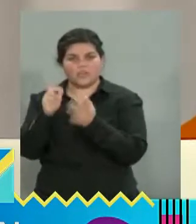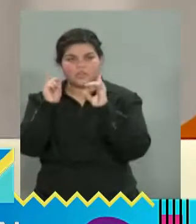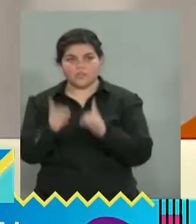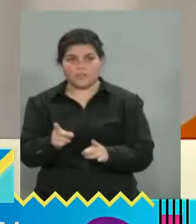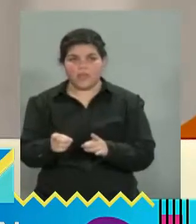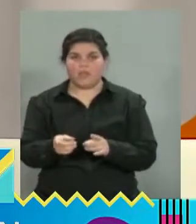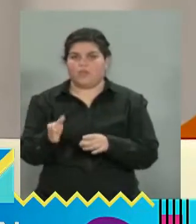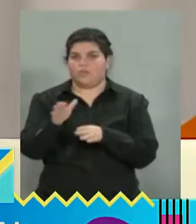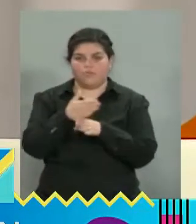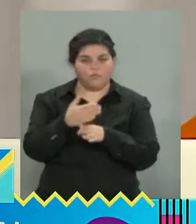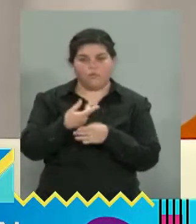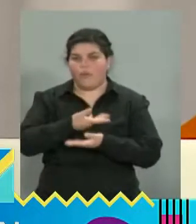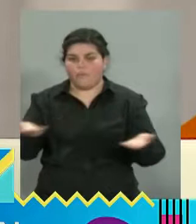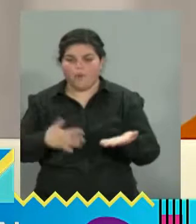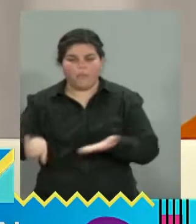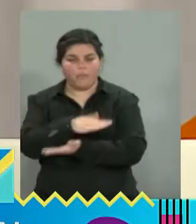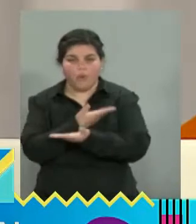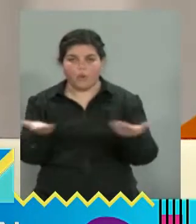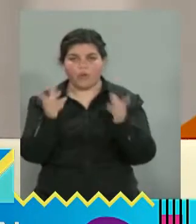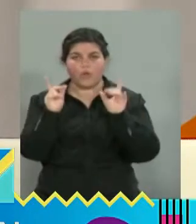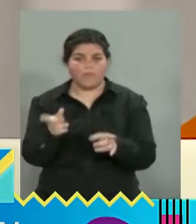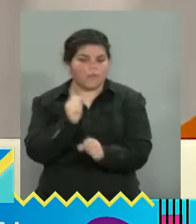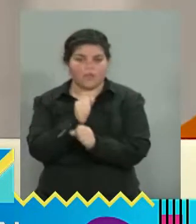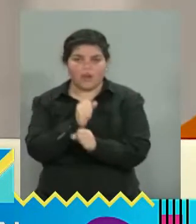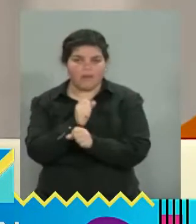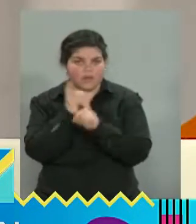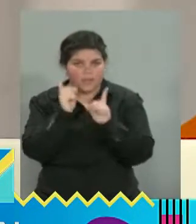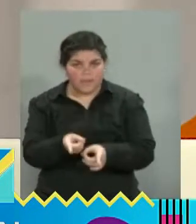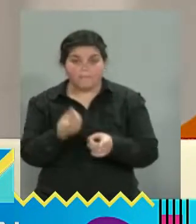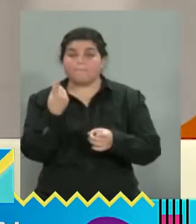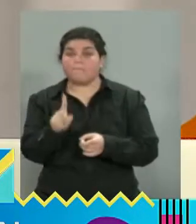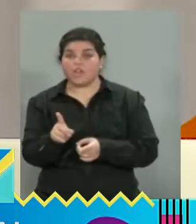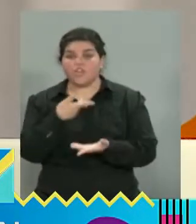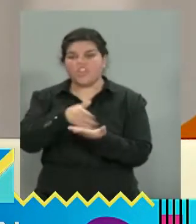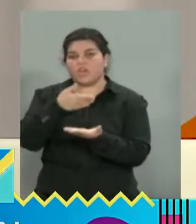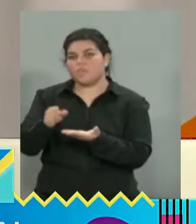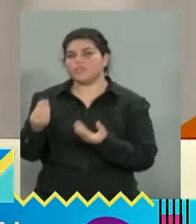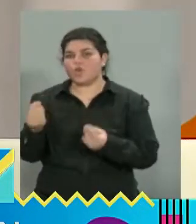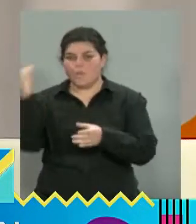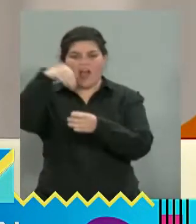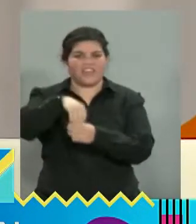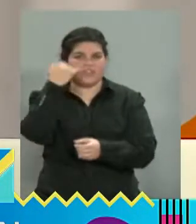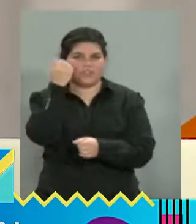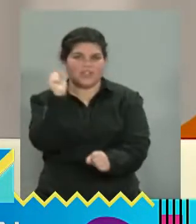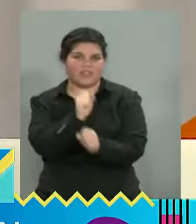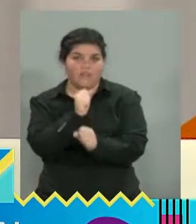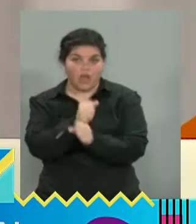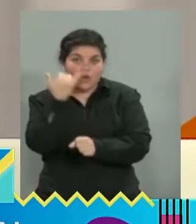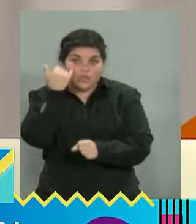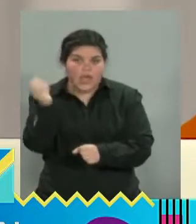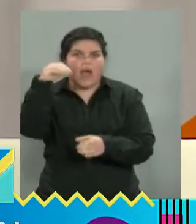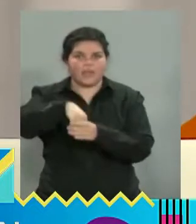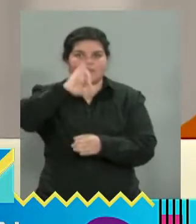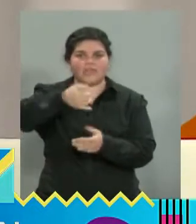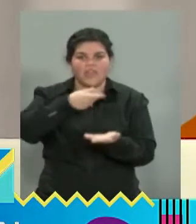la pareja, en la vida pública, en un mismo ámbito laboral, pero en general la discriminación se percibe ya cuando están dentro del trabajo. ¿Sí? Claro.